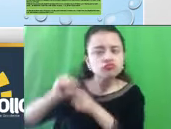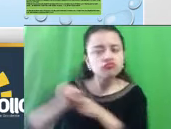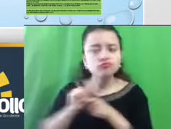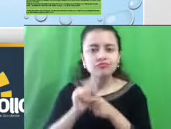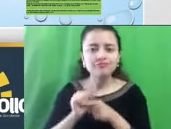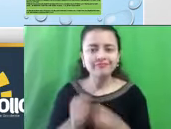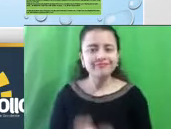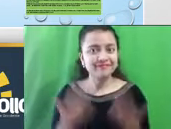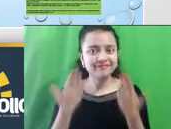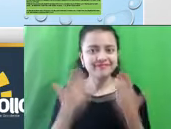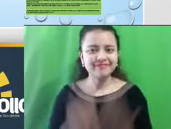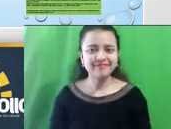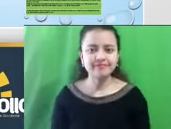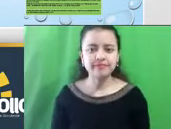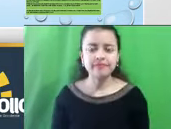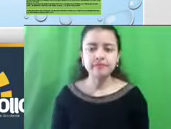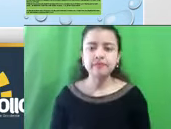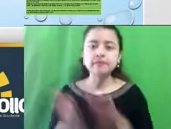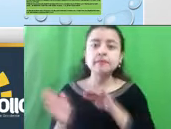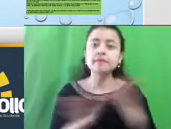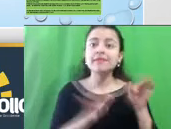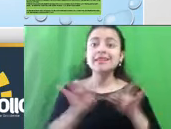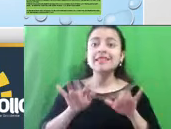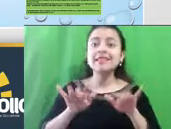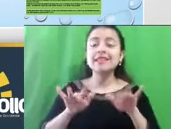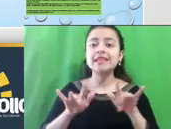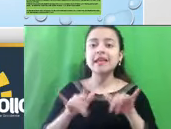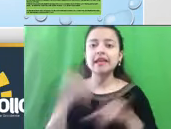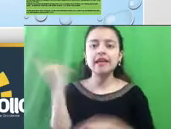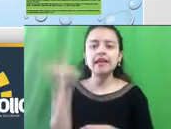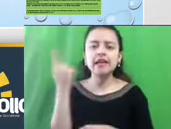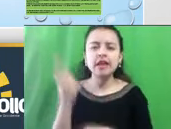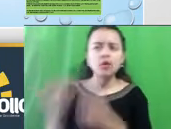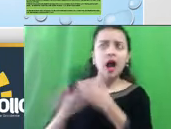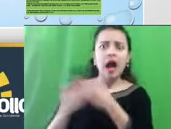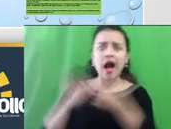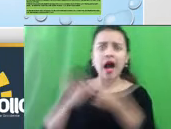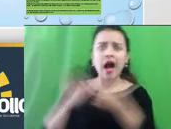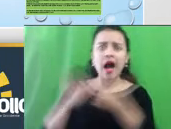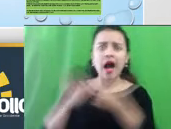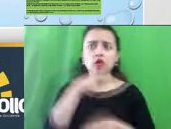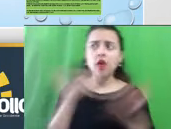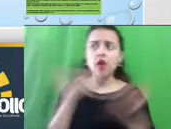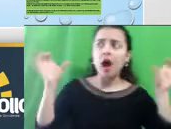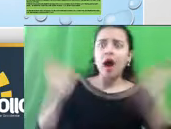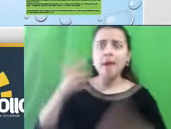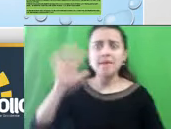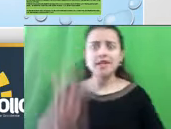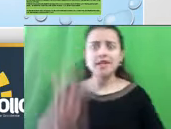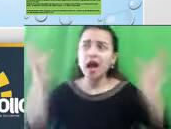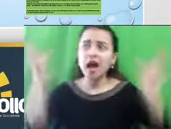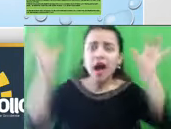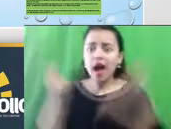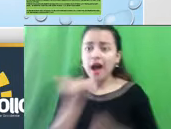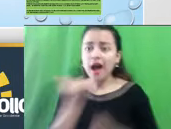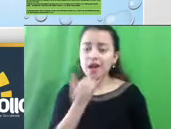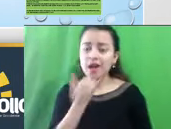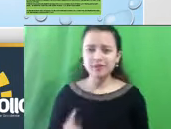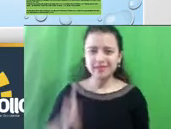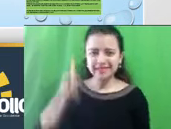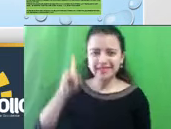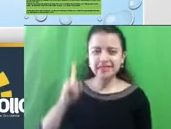General, cuando hay declaratorias de alerta naranja, alerta amarilla o alerta roja y declaratorias de desabastecimiento, se coordina